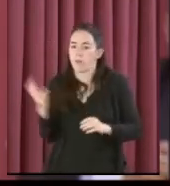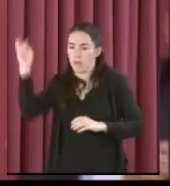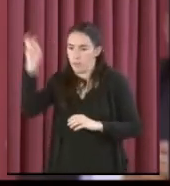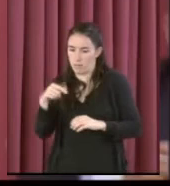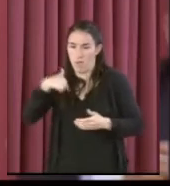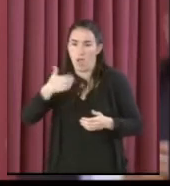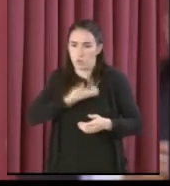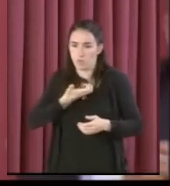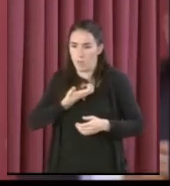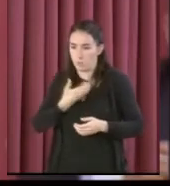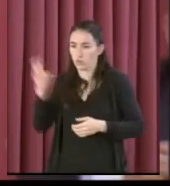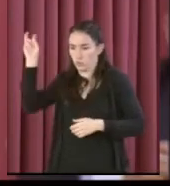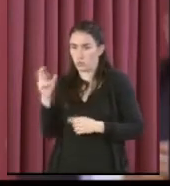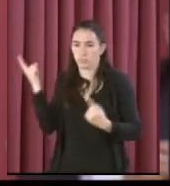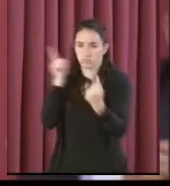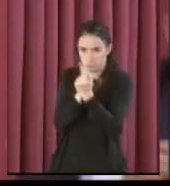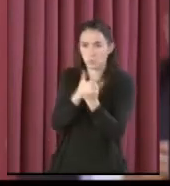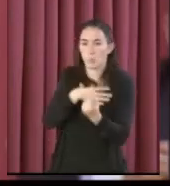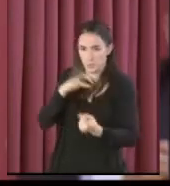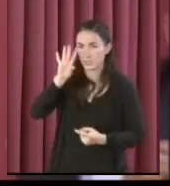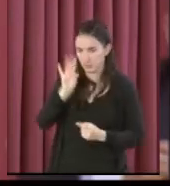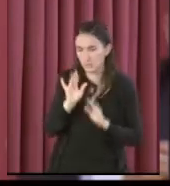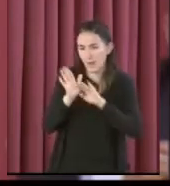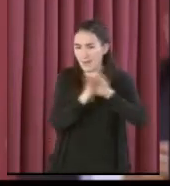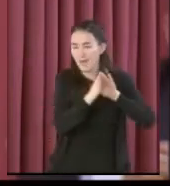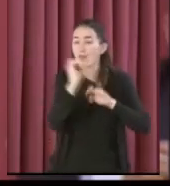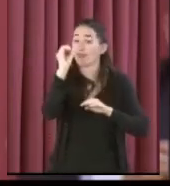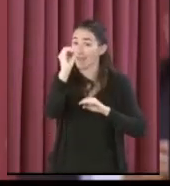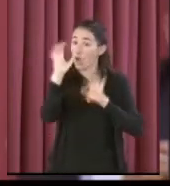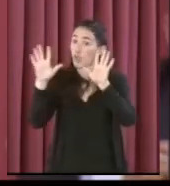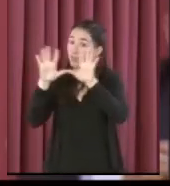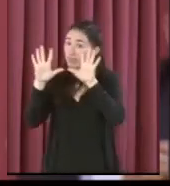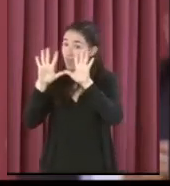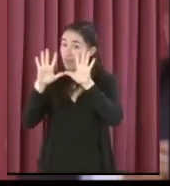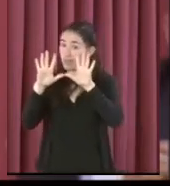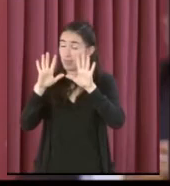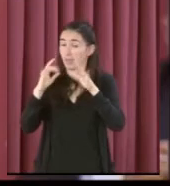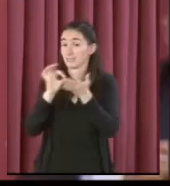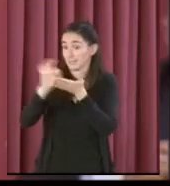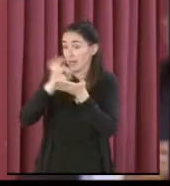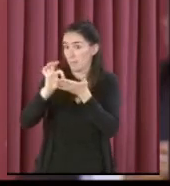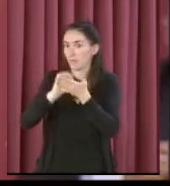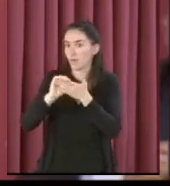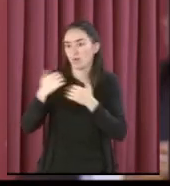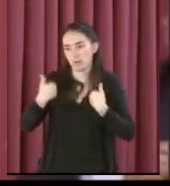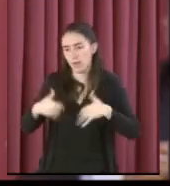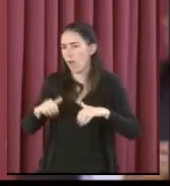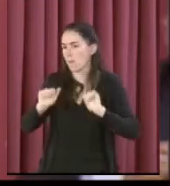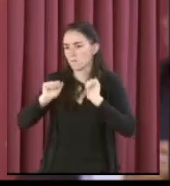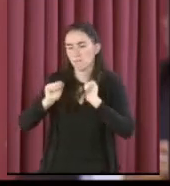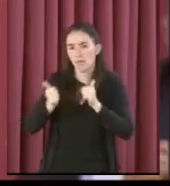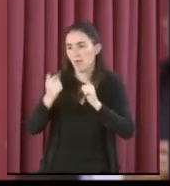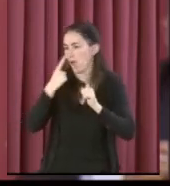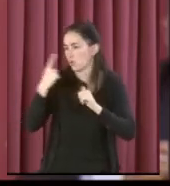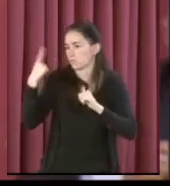hemos optimizado los canales más tradicionales. El servicio 010, que ha comenzado a funcionar de manera ininterrumpida el